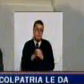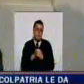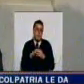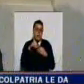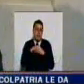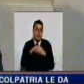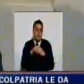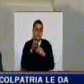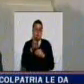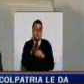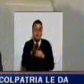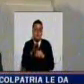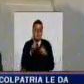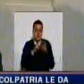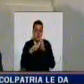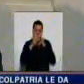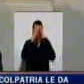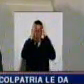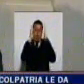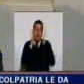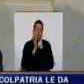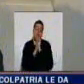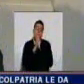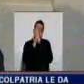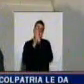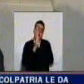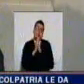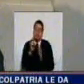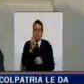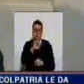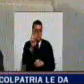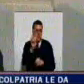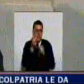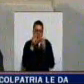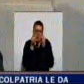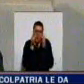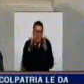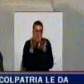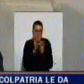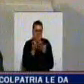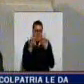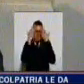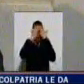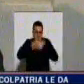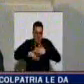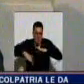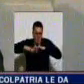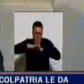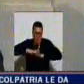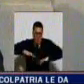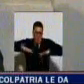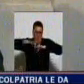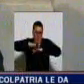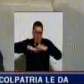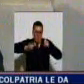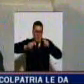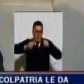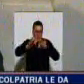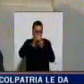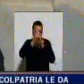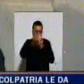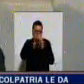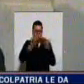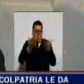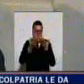de la congregación de la Madre de Calcuta? No, este es un mundo turbio, de cosas turbias como estas que estoy